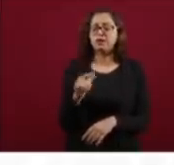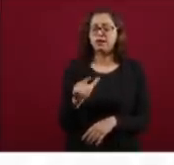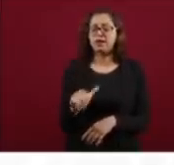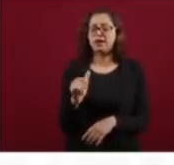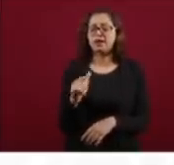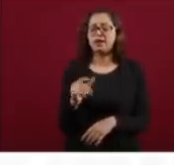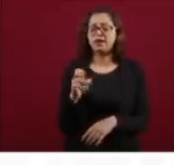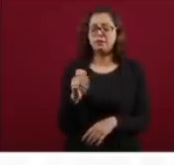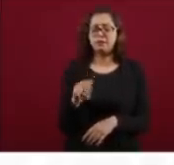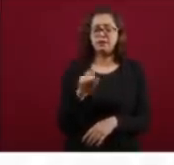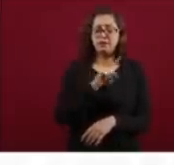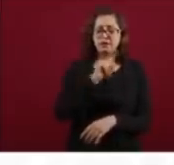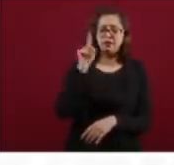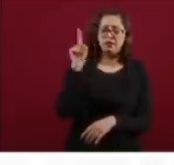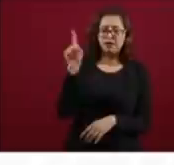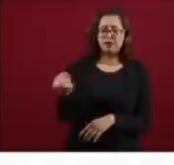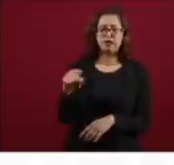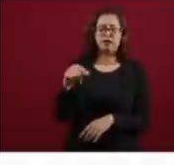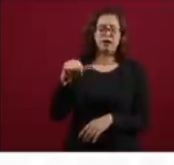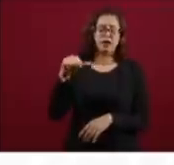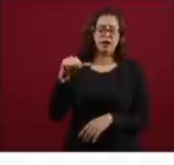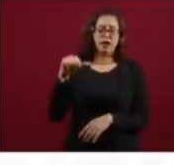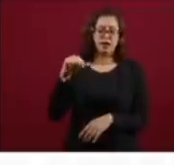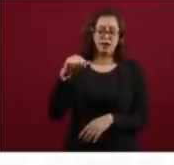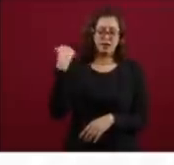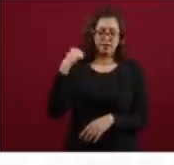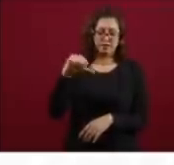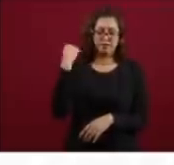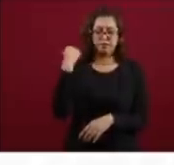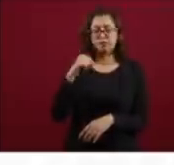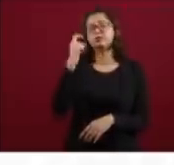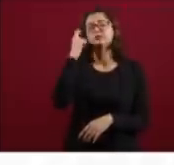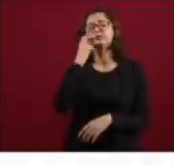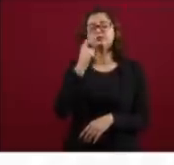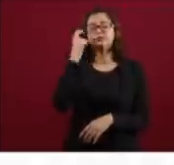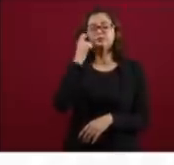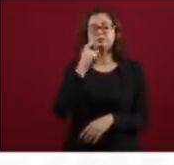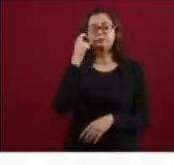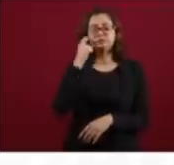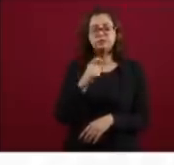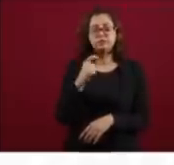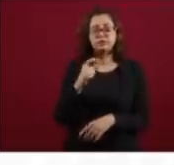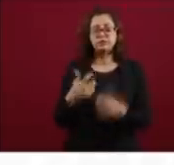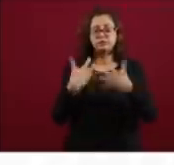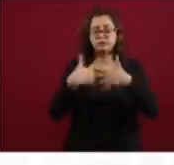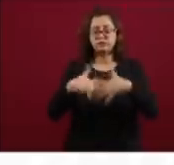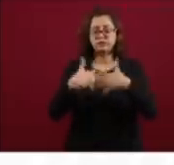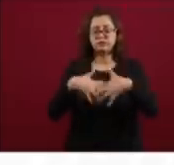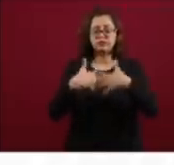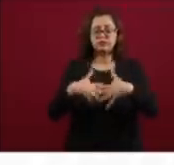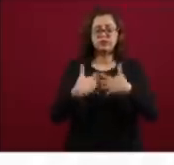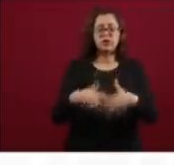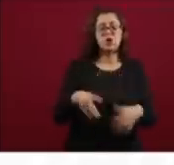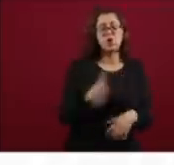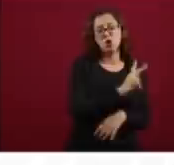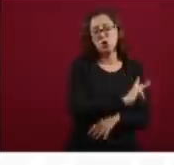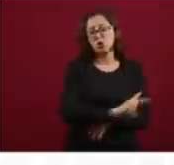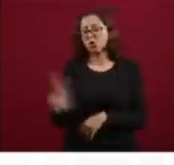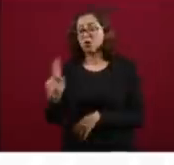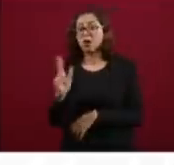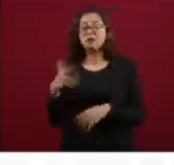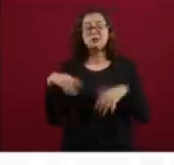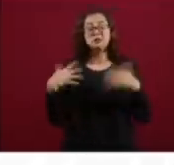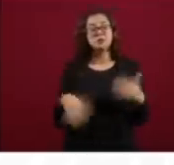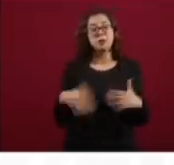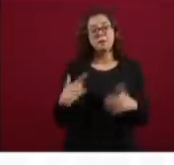fraccionamiento club deportivo en acapulco guerrero encontramos todas las bombas de esta estación de servicios la primera